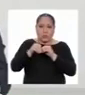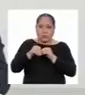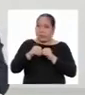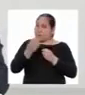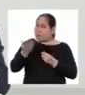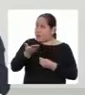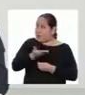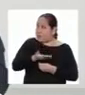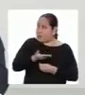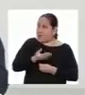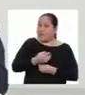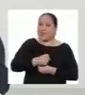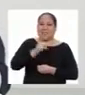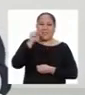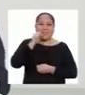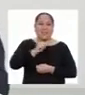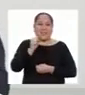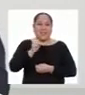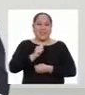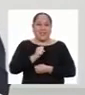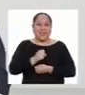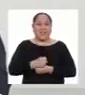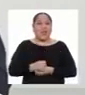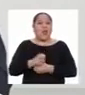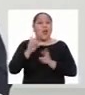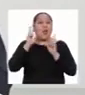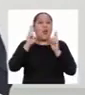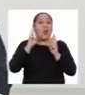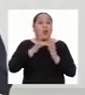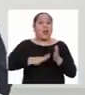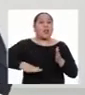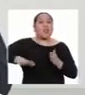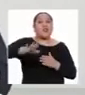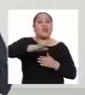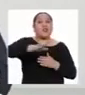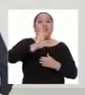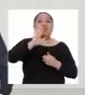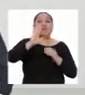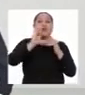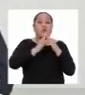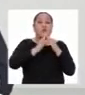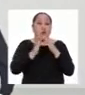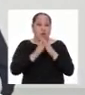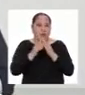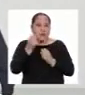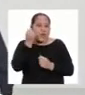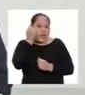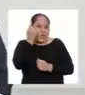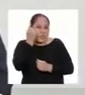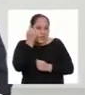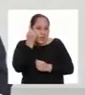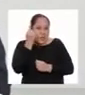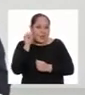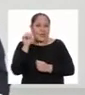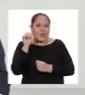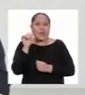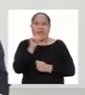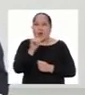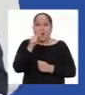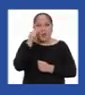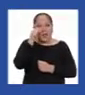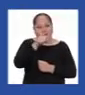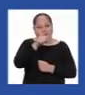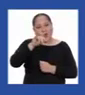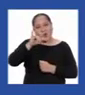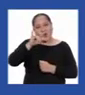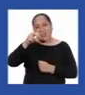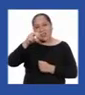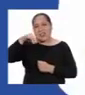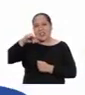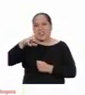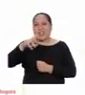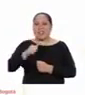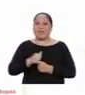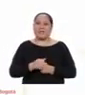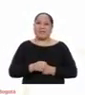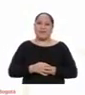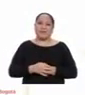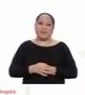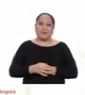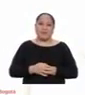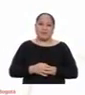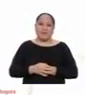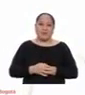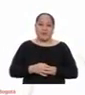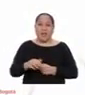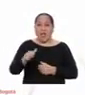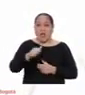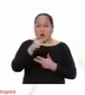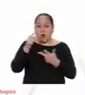funciona? Espero que todas y todos en sus casas estén comprendiendo tan bien como tú, Yanira.